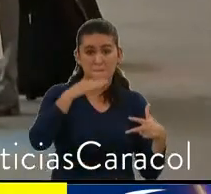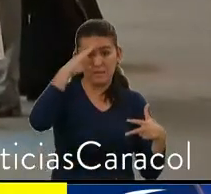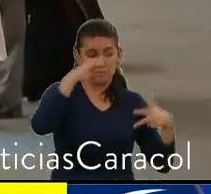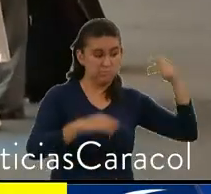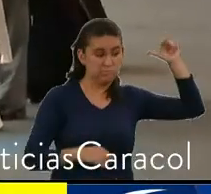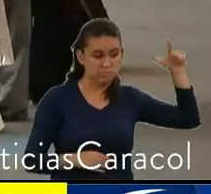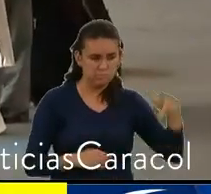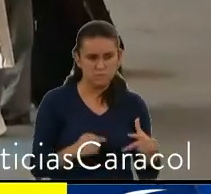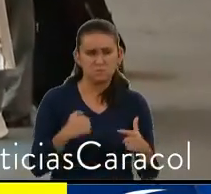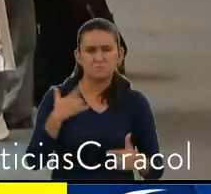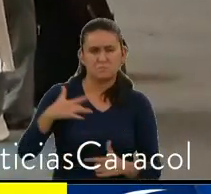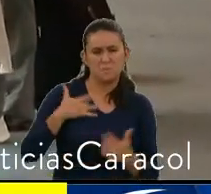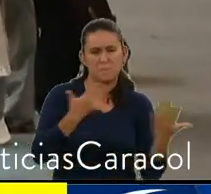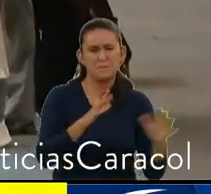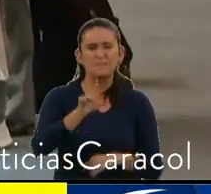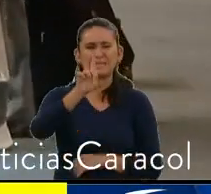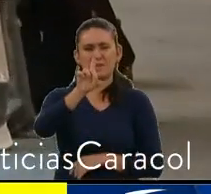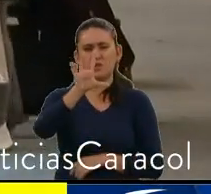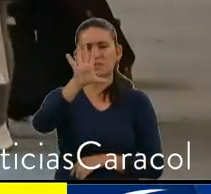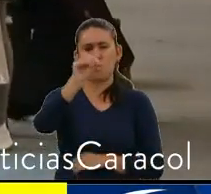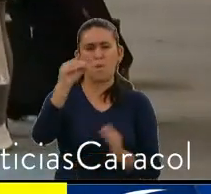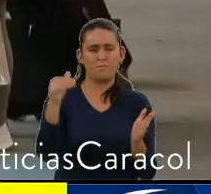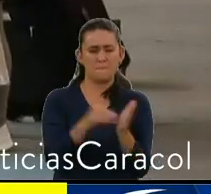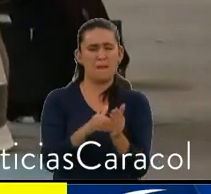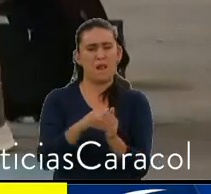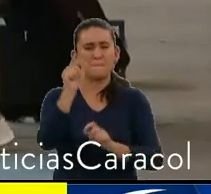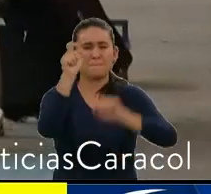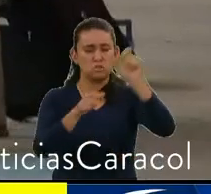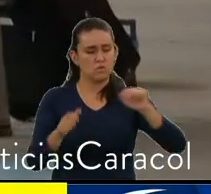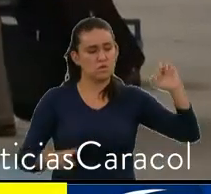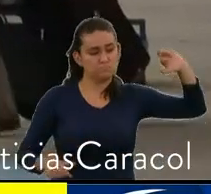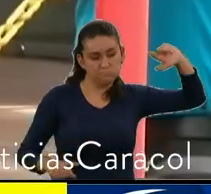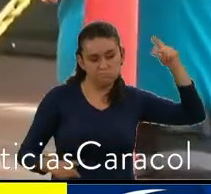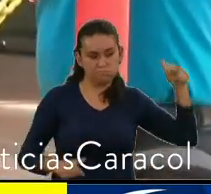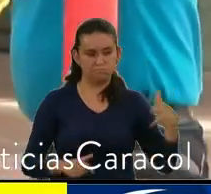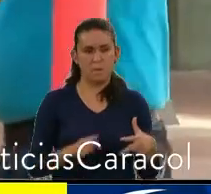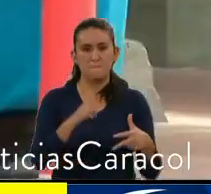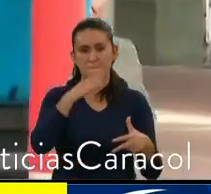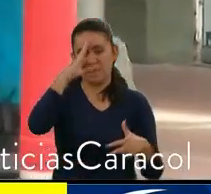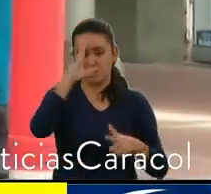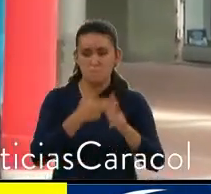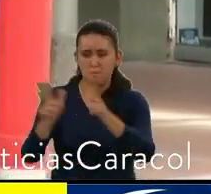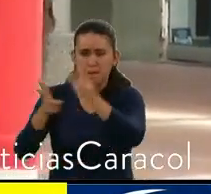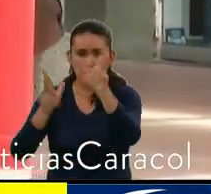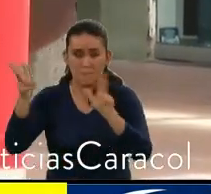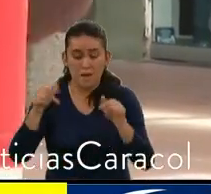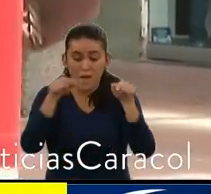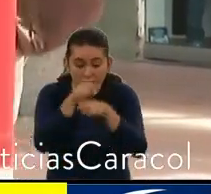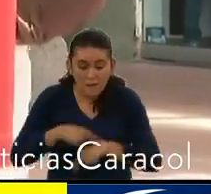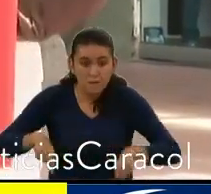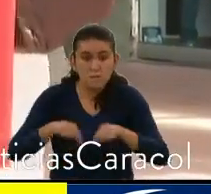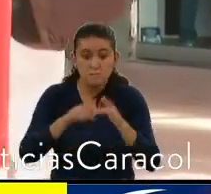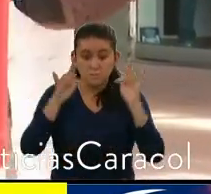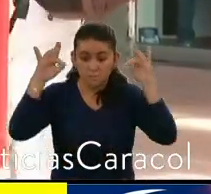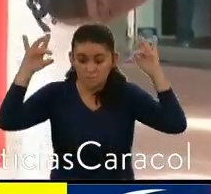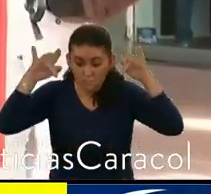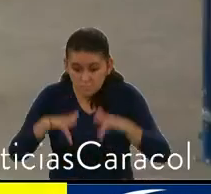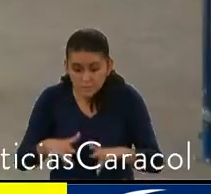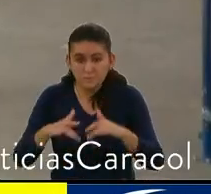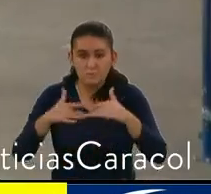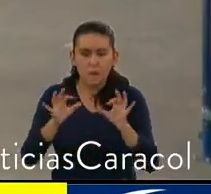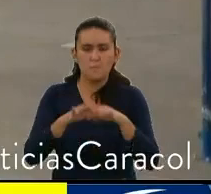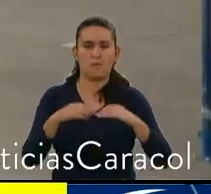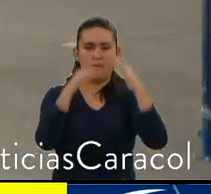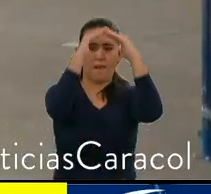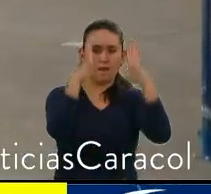esperamos 150.000 familias que van a estarse moviendo al interior del departamento. Cuando lleguen a la ciudad, un aislamiento voluntario de 6 días es